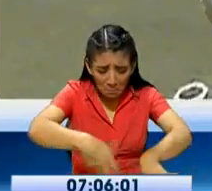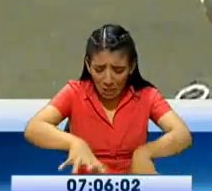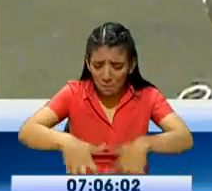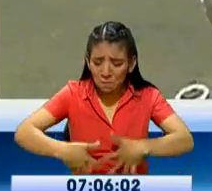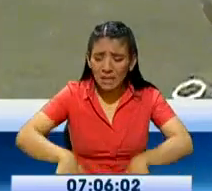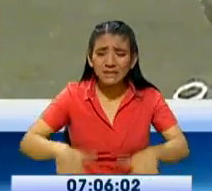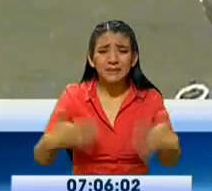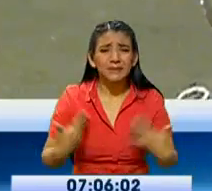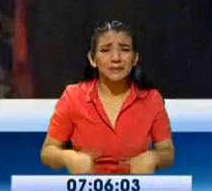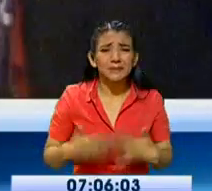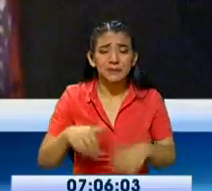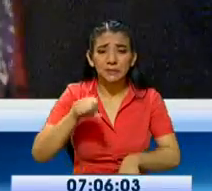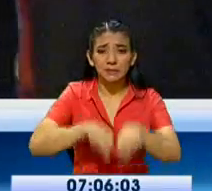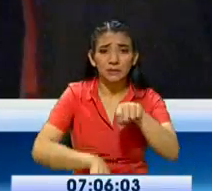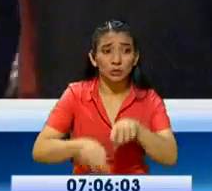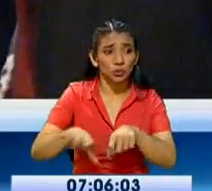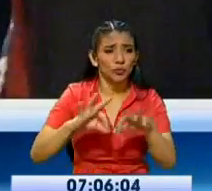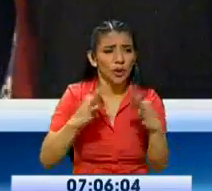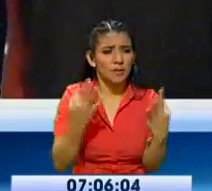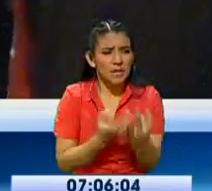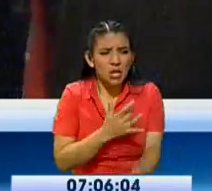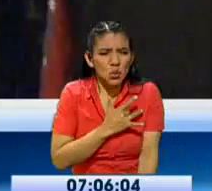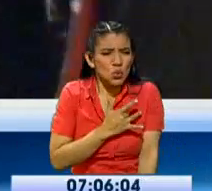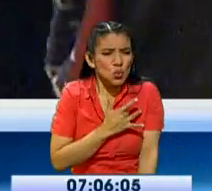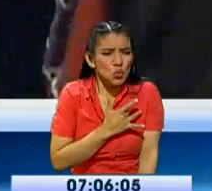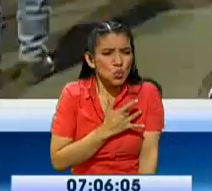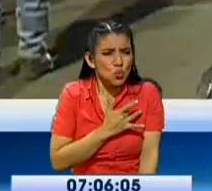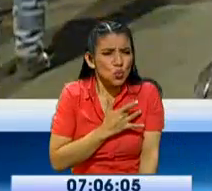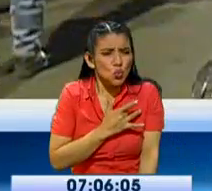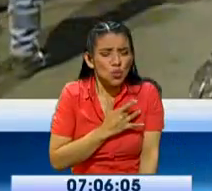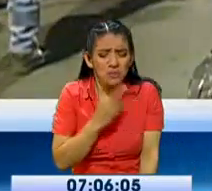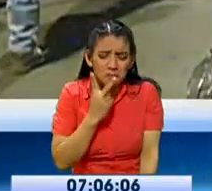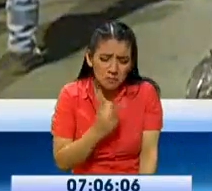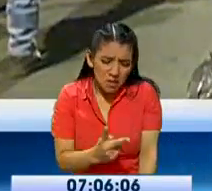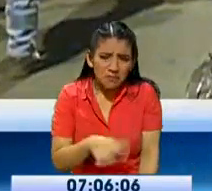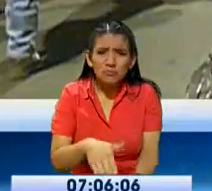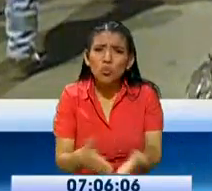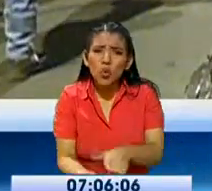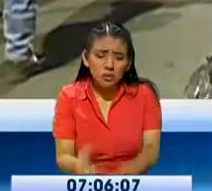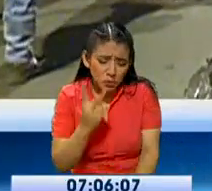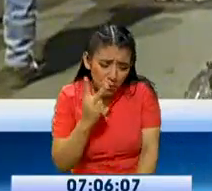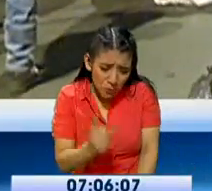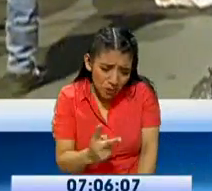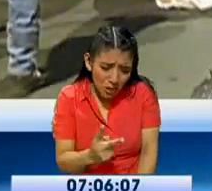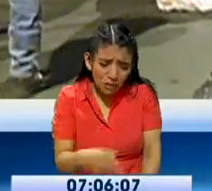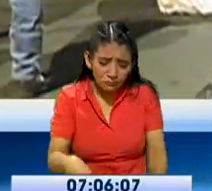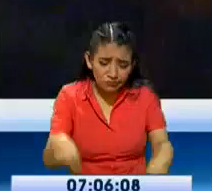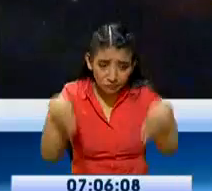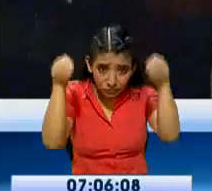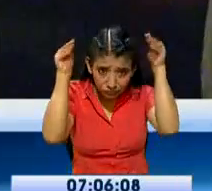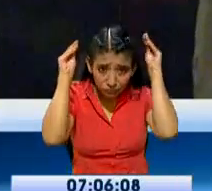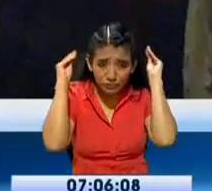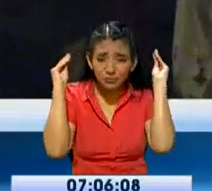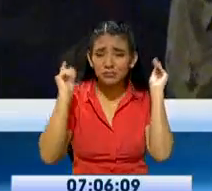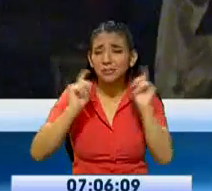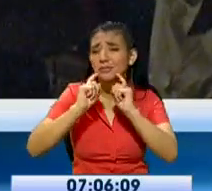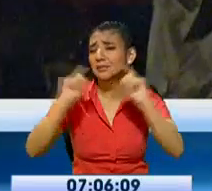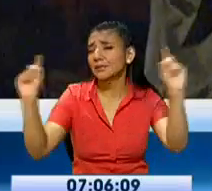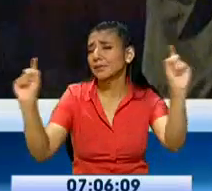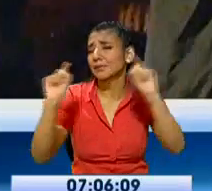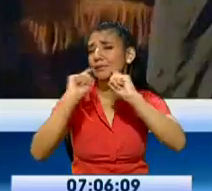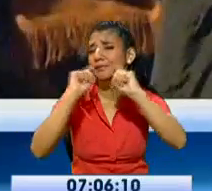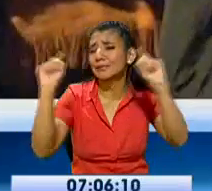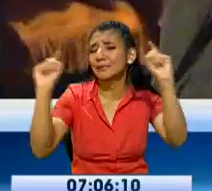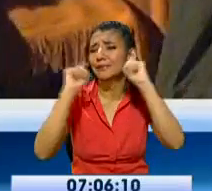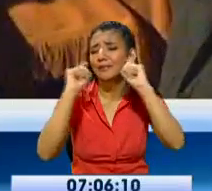calzada. Los familiares, desconcertados y sin respuestas, observaban al cadáver cubierto con una manta. Gritos y llantos fueron parte